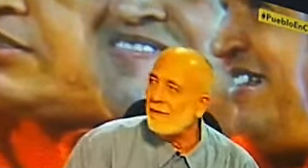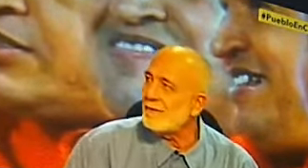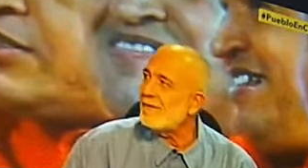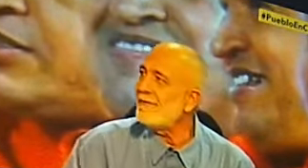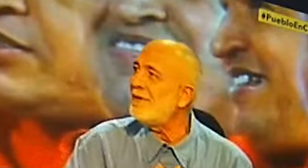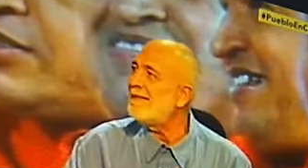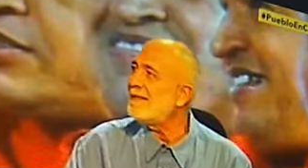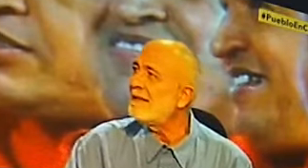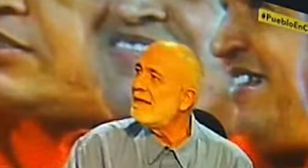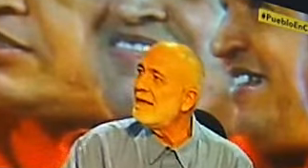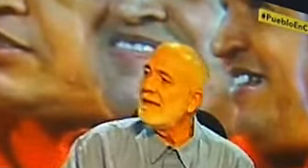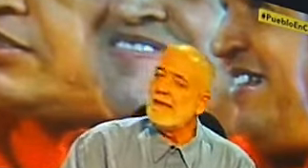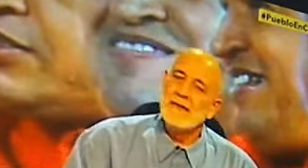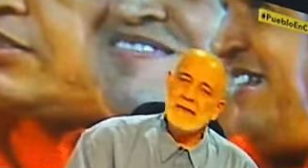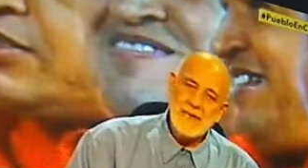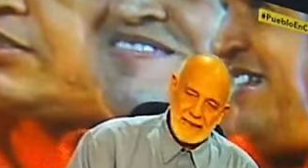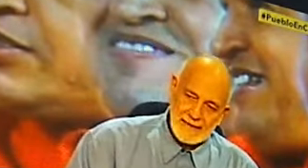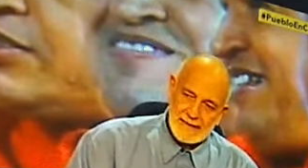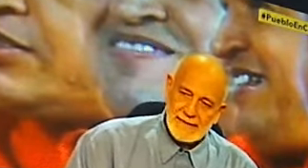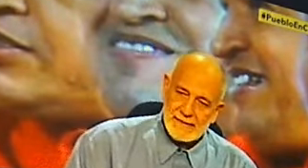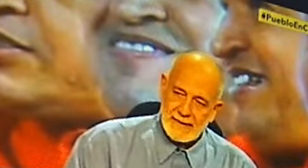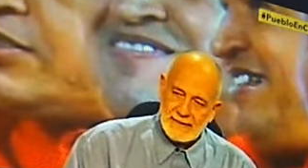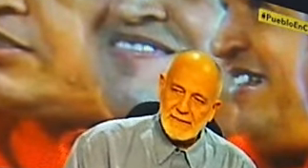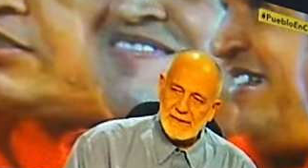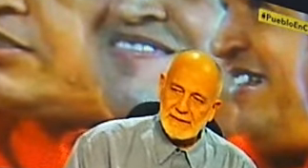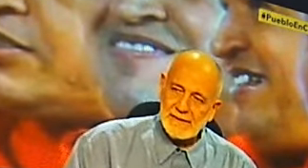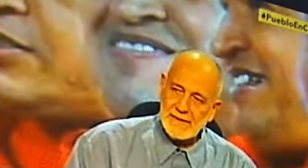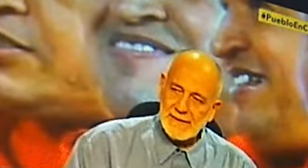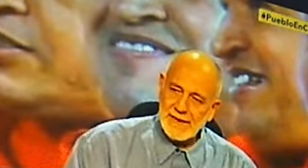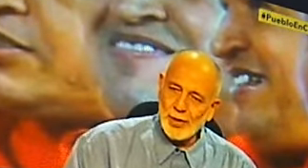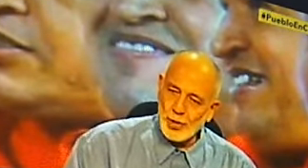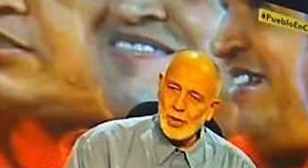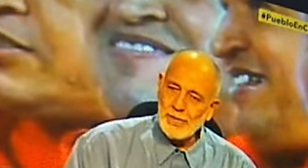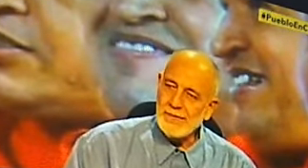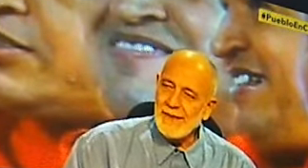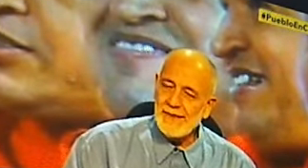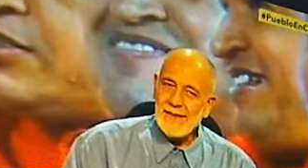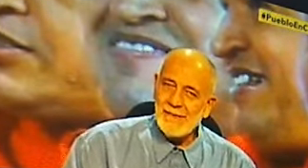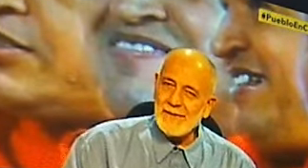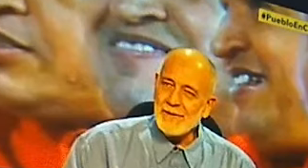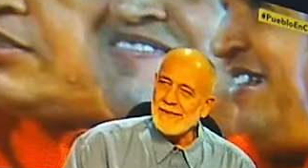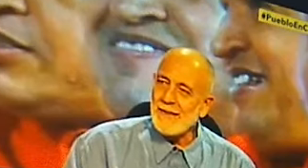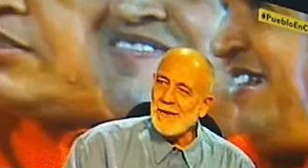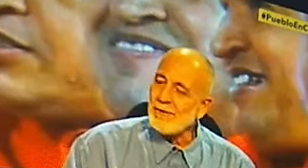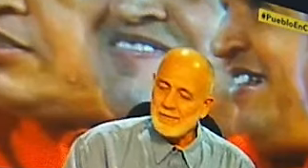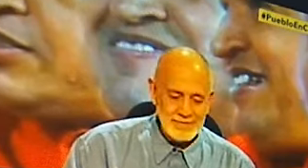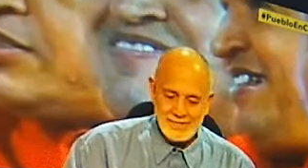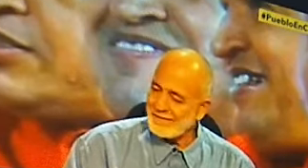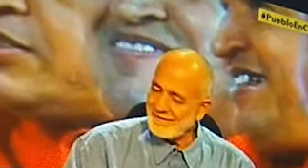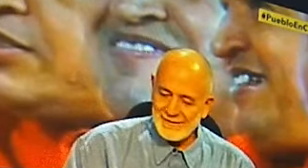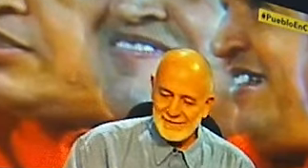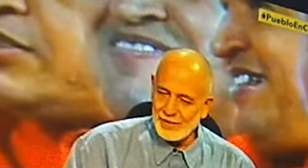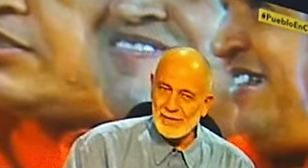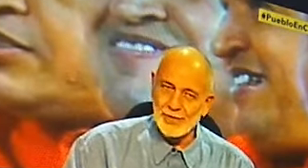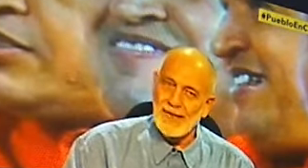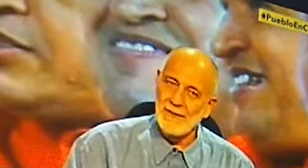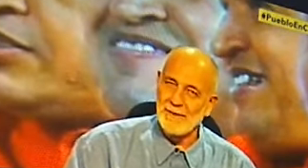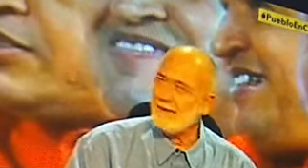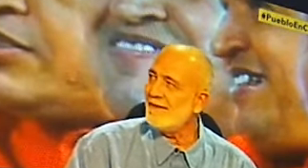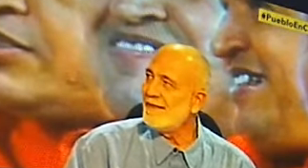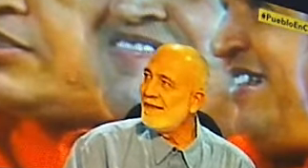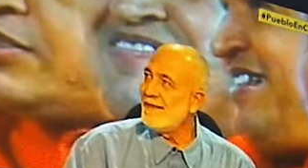decirlo, es una infidencia. Mi general Rangel Silva. Y los dos, viendo ese video, nos destrozó el